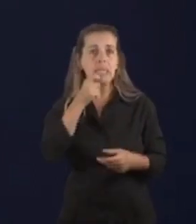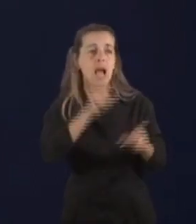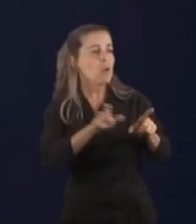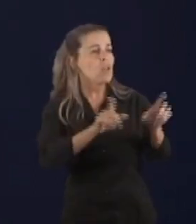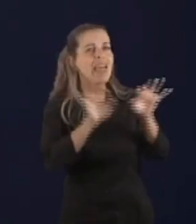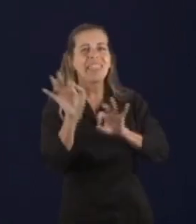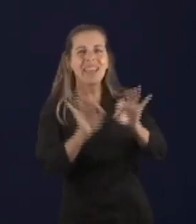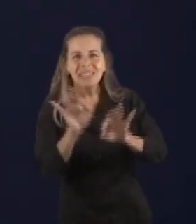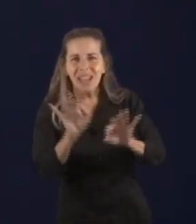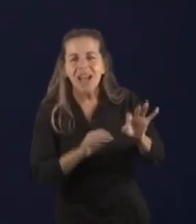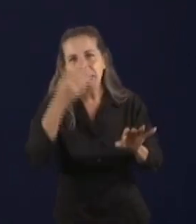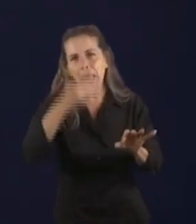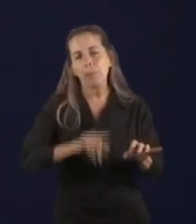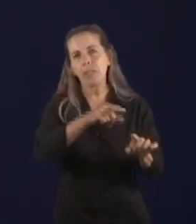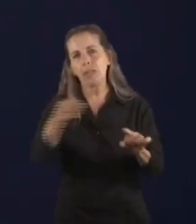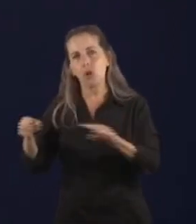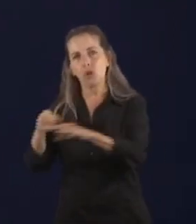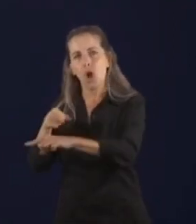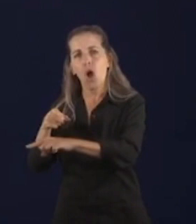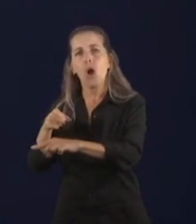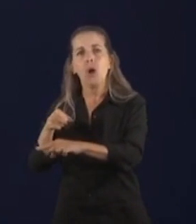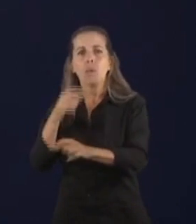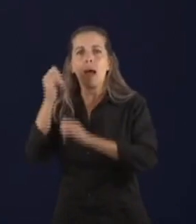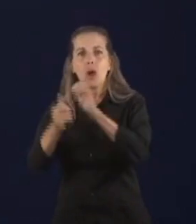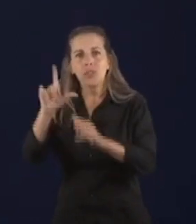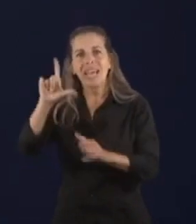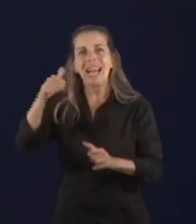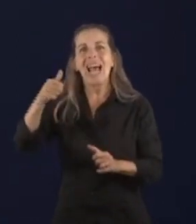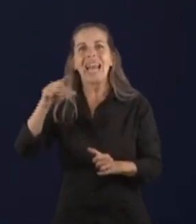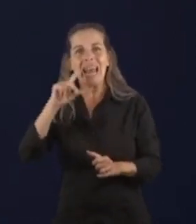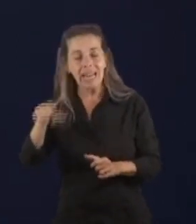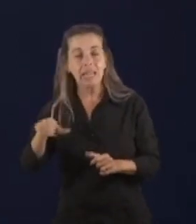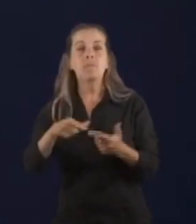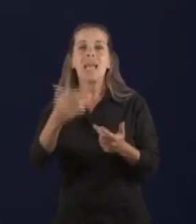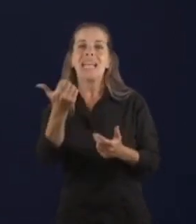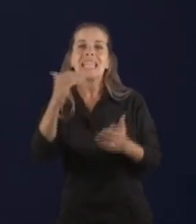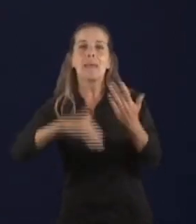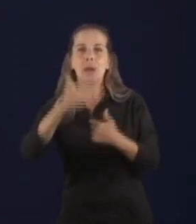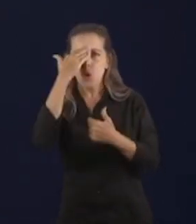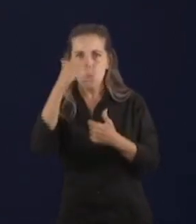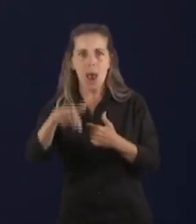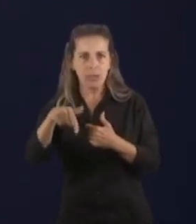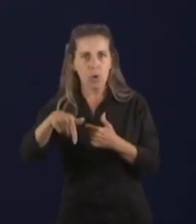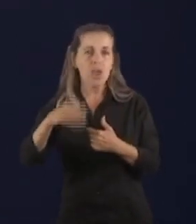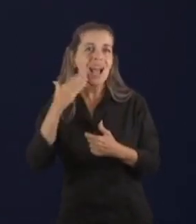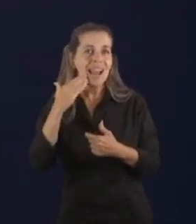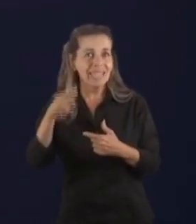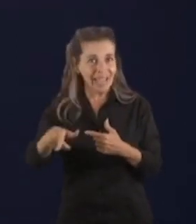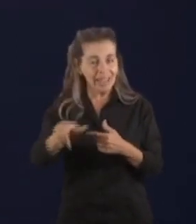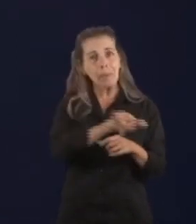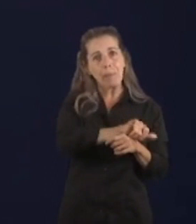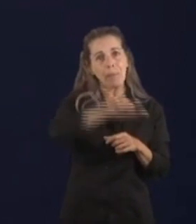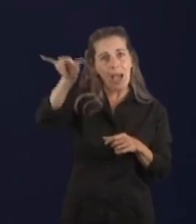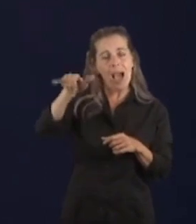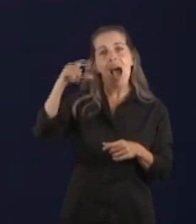luego Javier lanari 1745 el presidente de la nación está partiendo hacia la Ciudad de